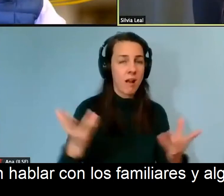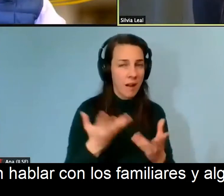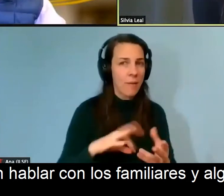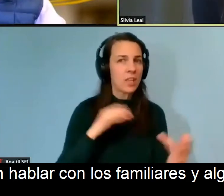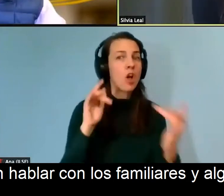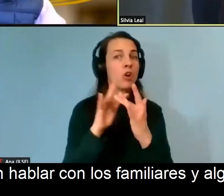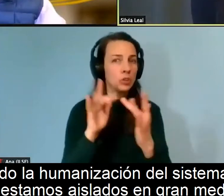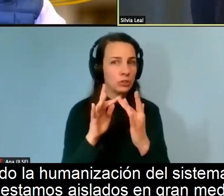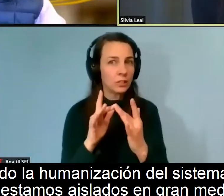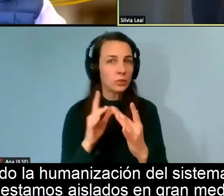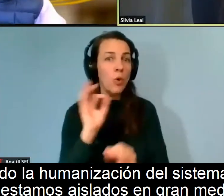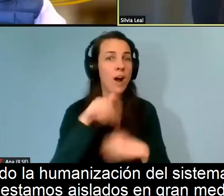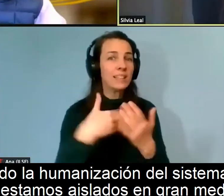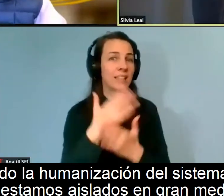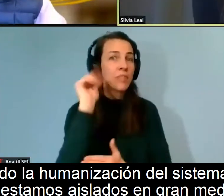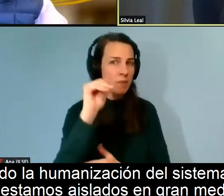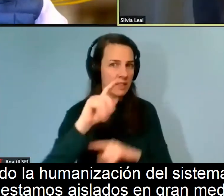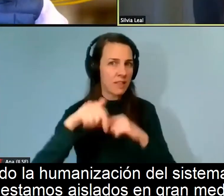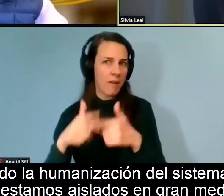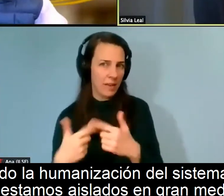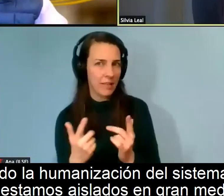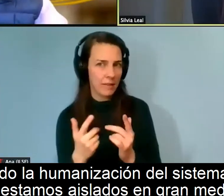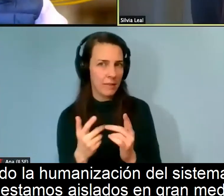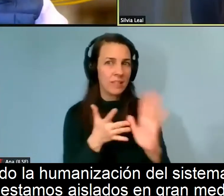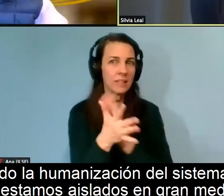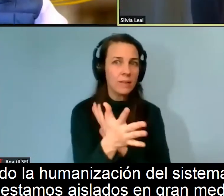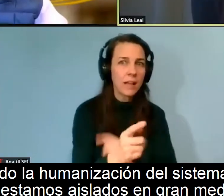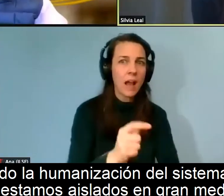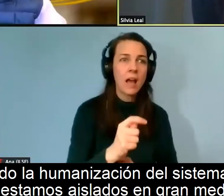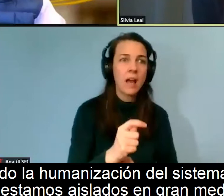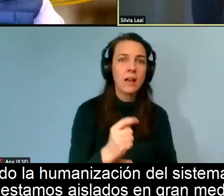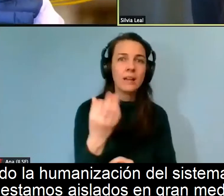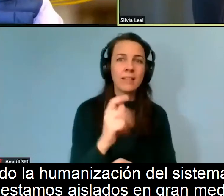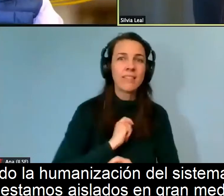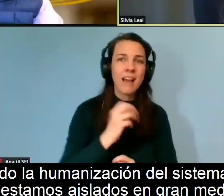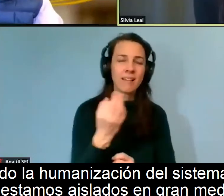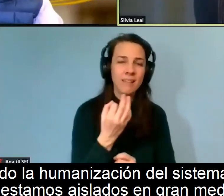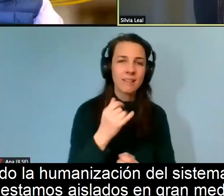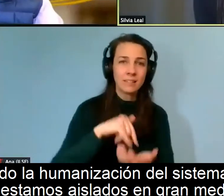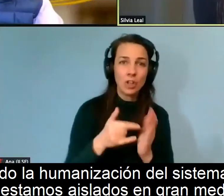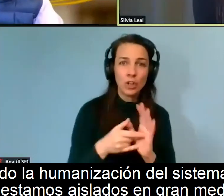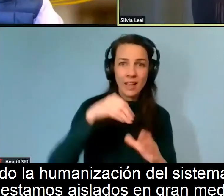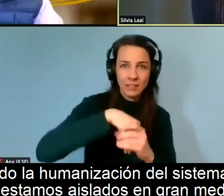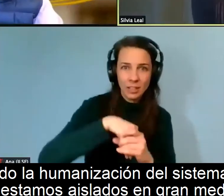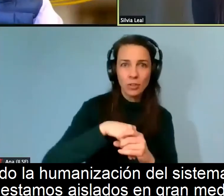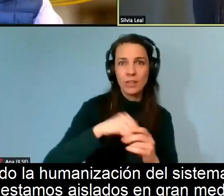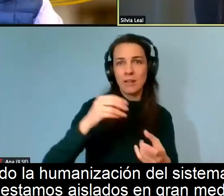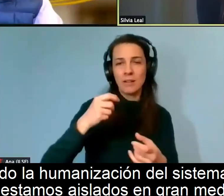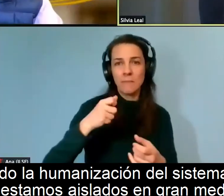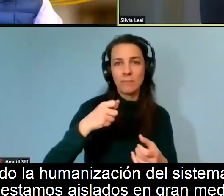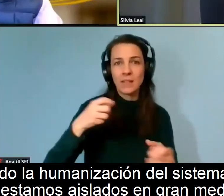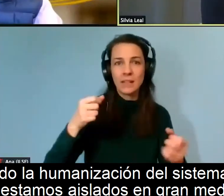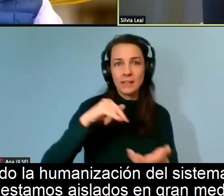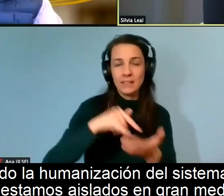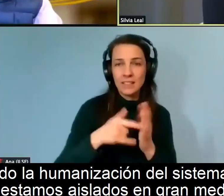algunos despedirse. Es decir, ha traído la humanización del sistema sanitario y hemos estado aislados, y muchos estamos